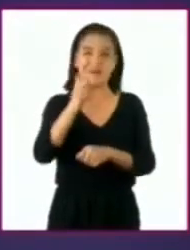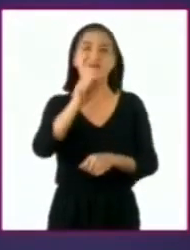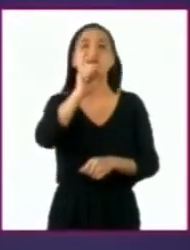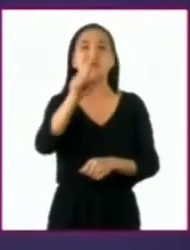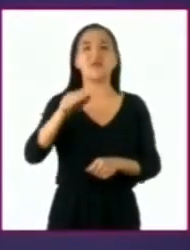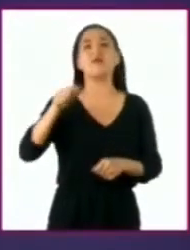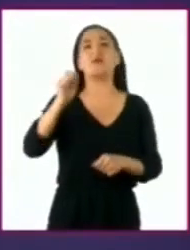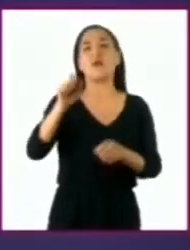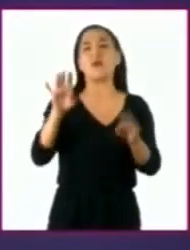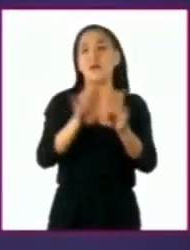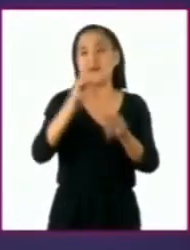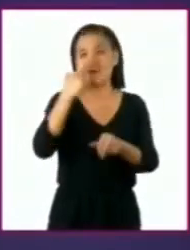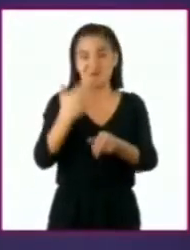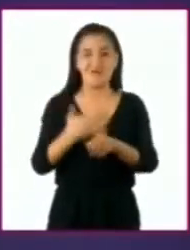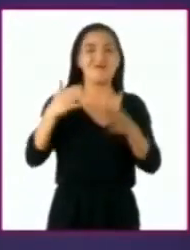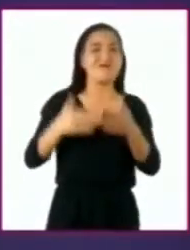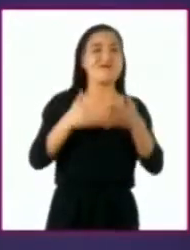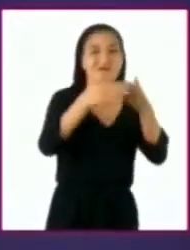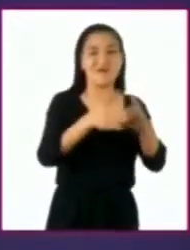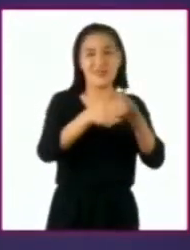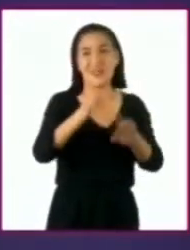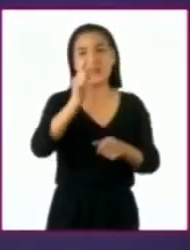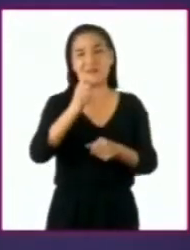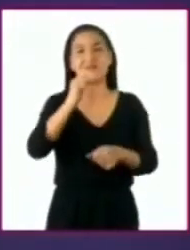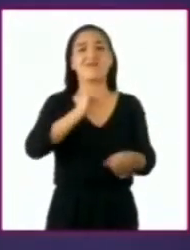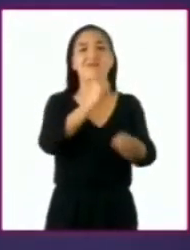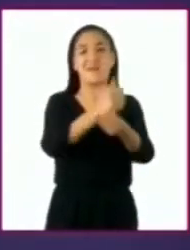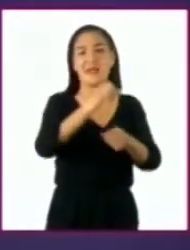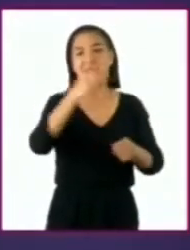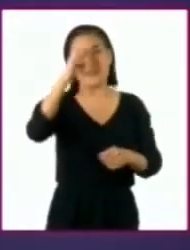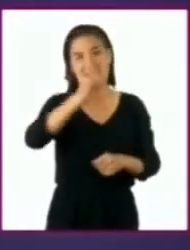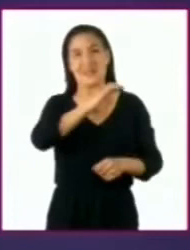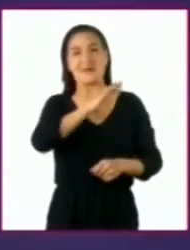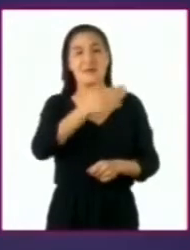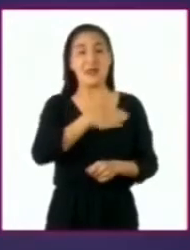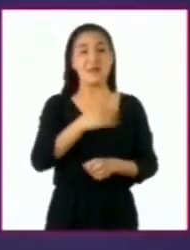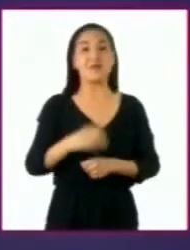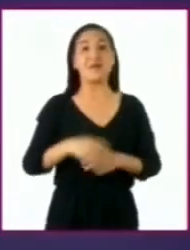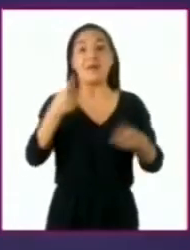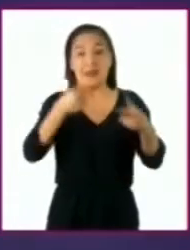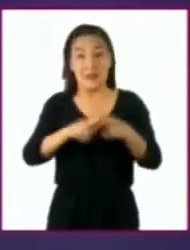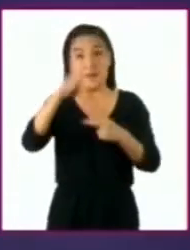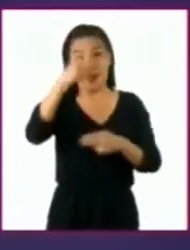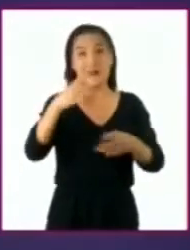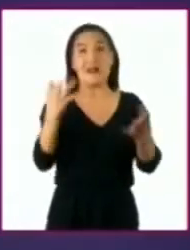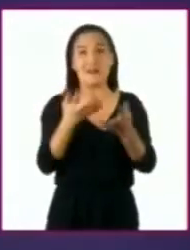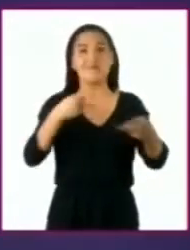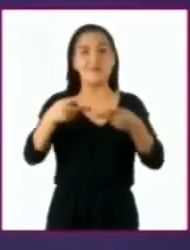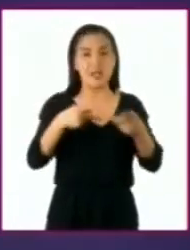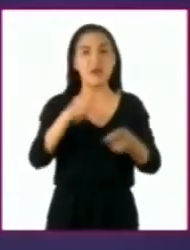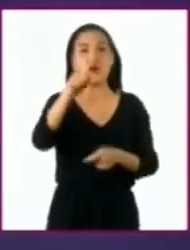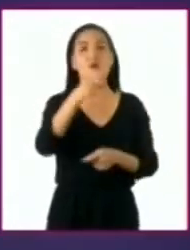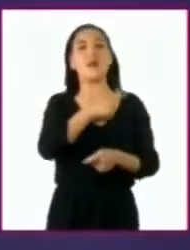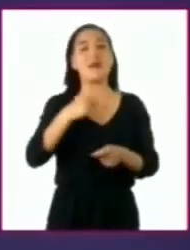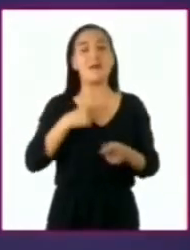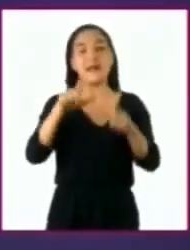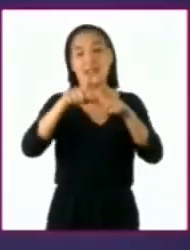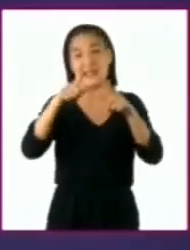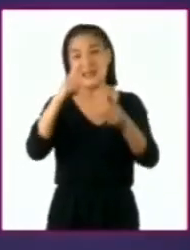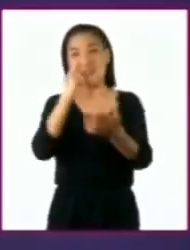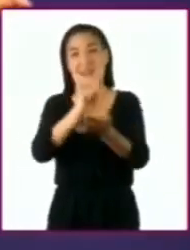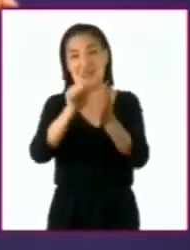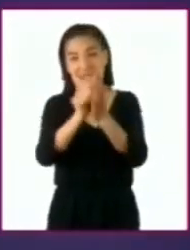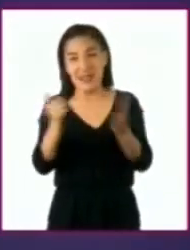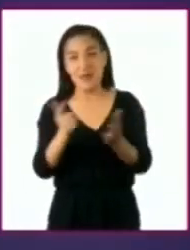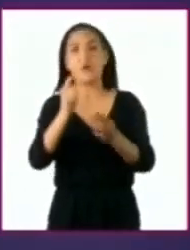española. Antes de comenzar, les recomiendo que tengan cerca sus materiales de trabajo, libro de texto, cuaderno y